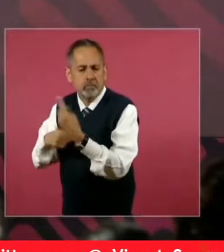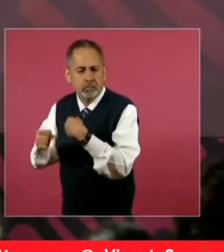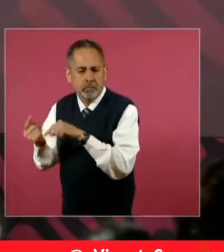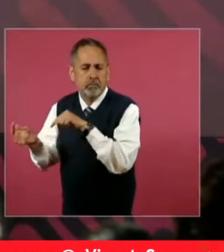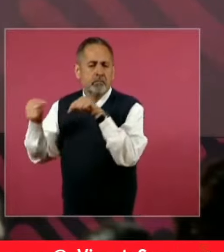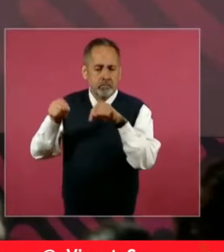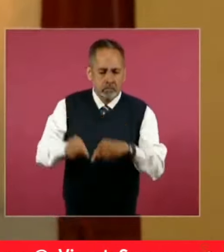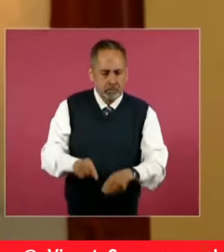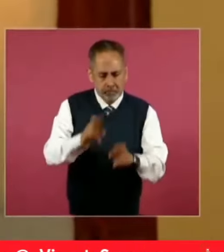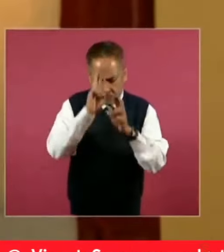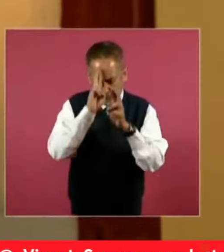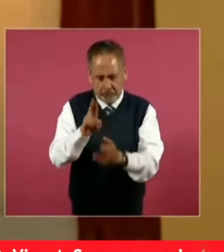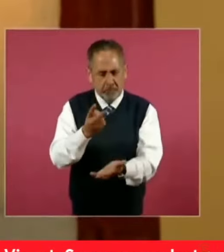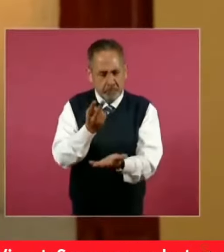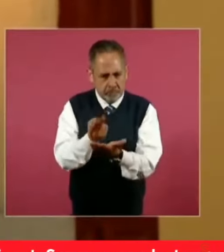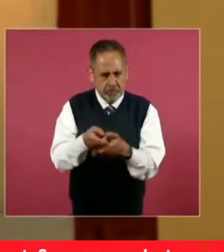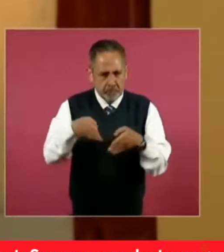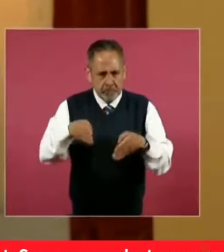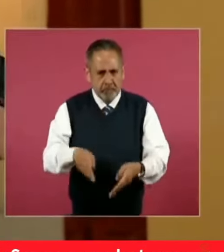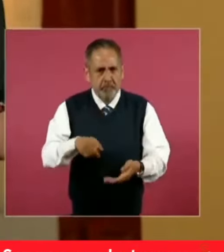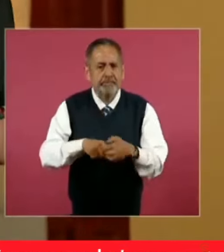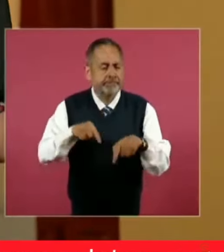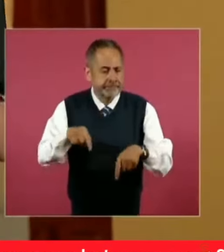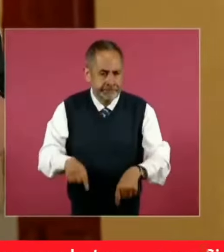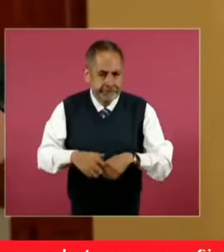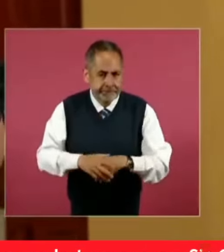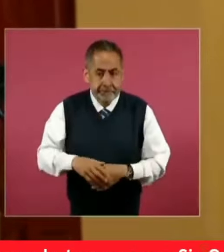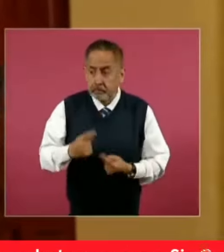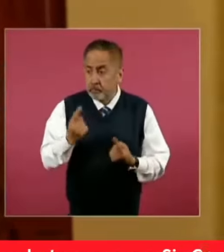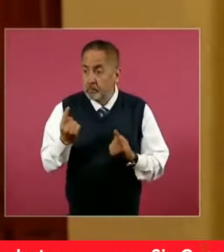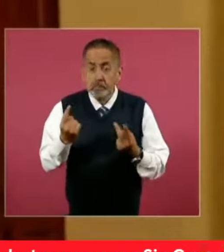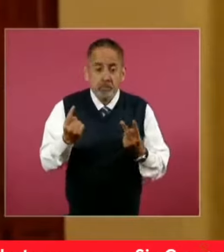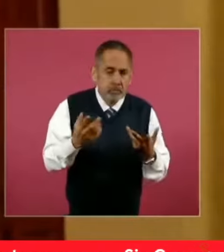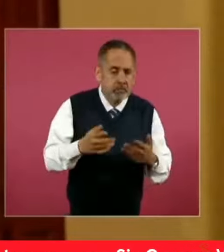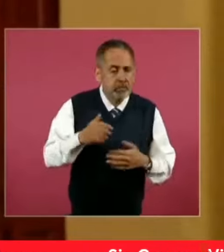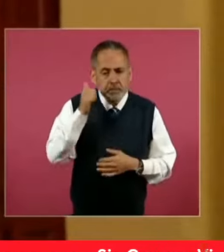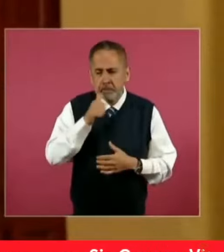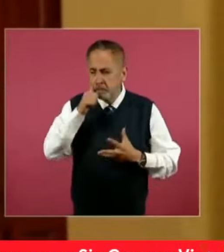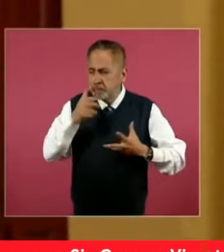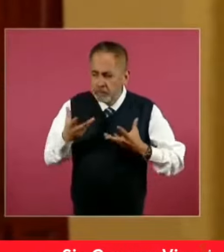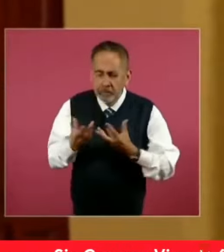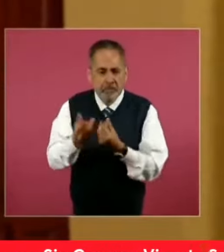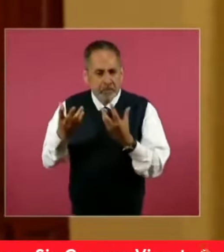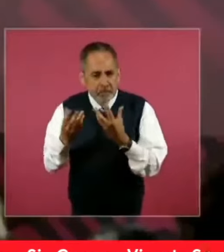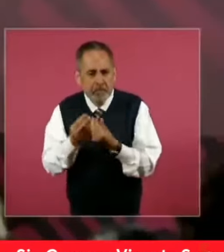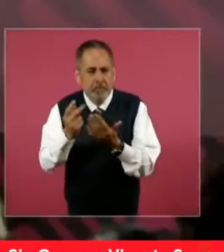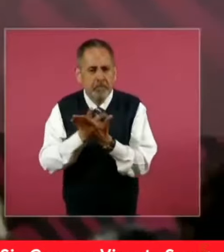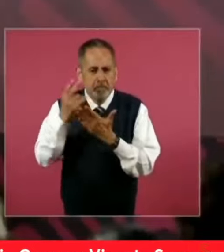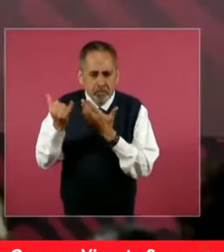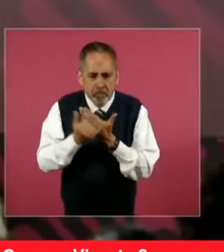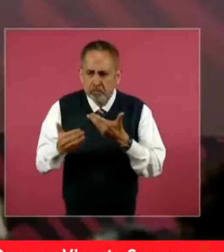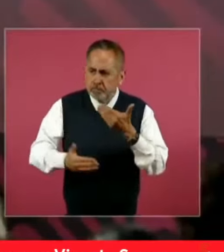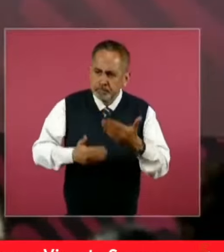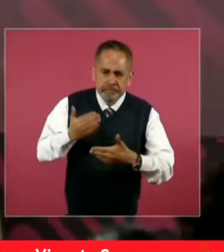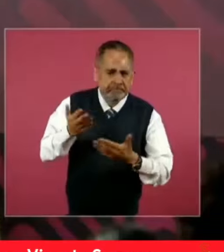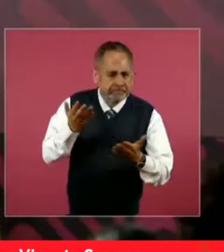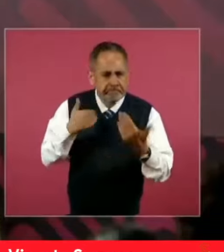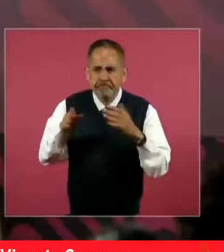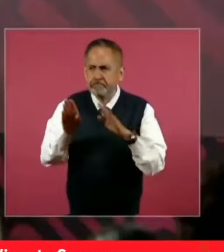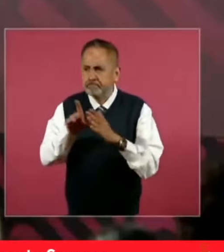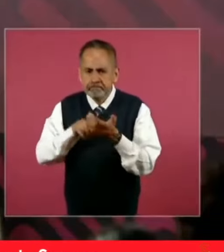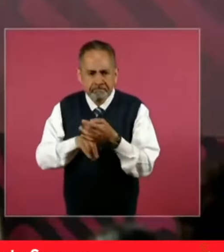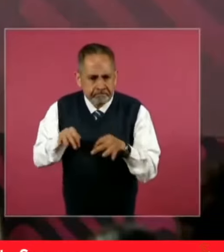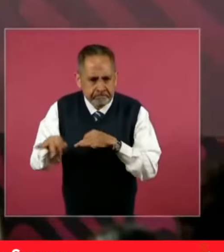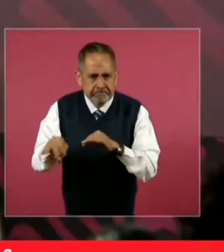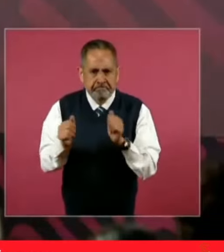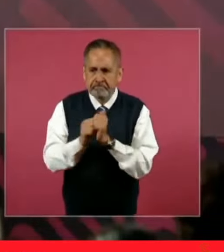muy importante es que estos esfuerzos no están aislados, siempre fueron acompañados de proyectos de desarrollo, de